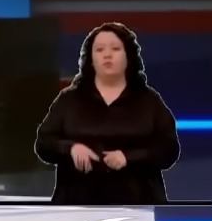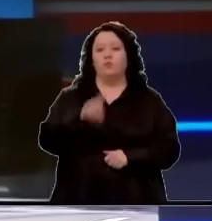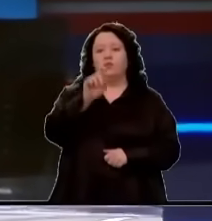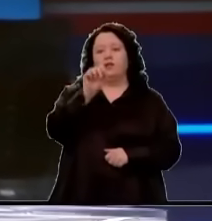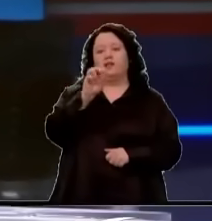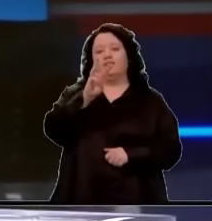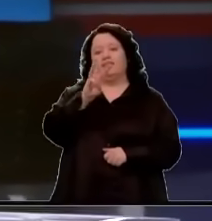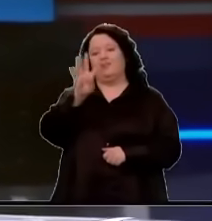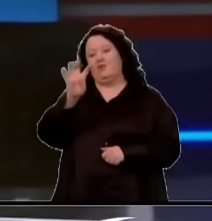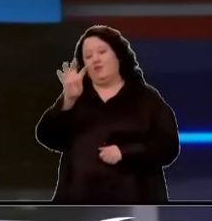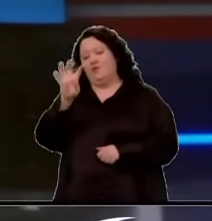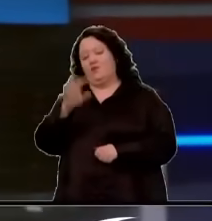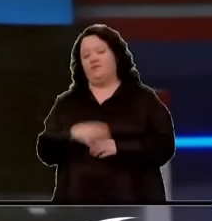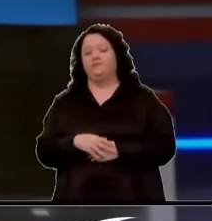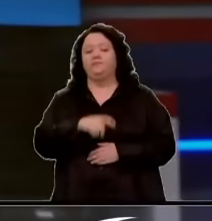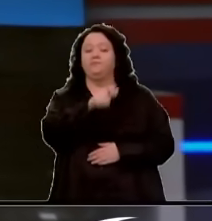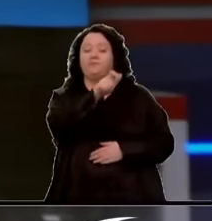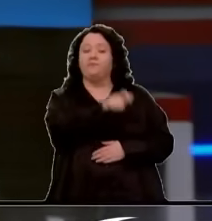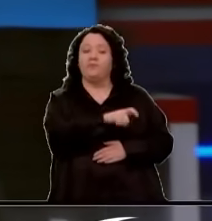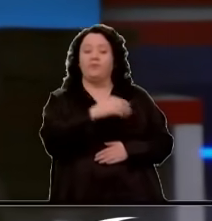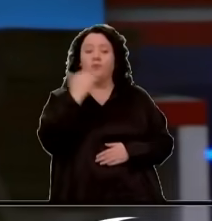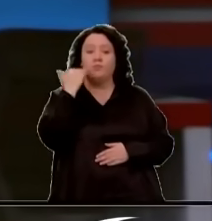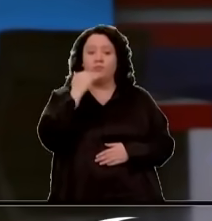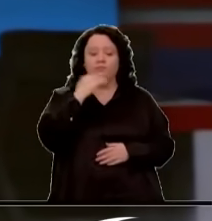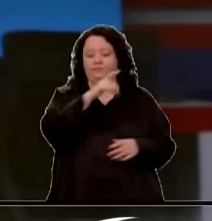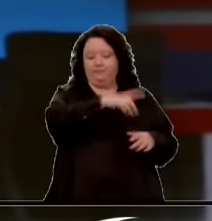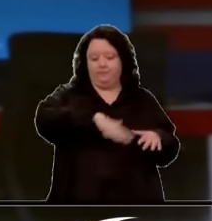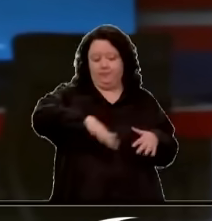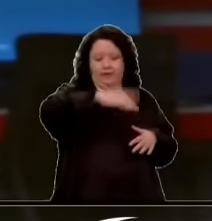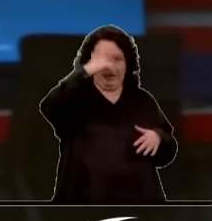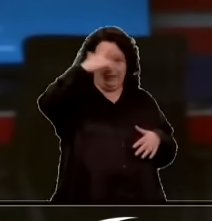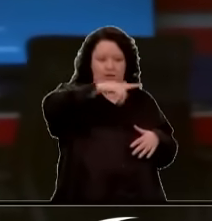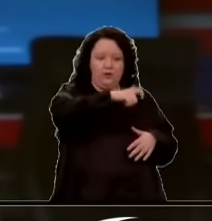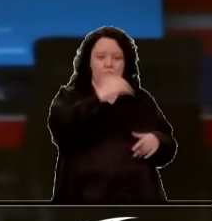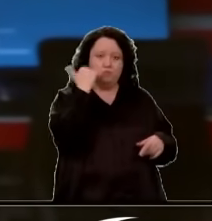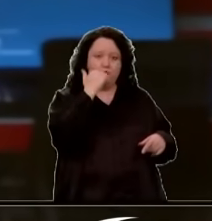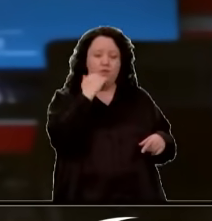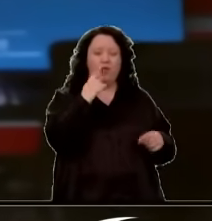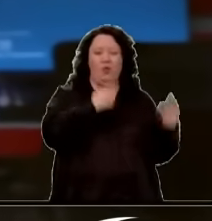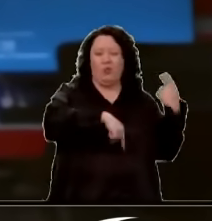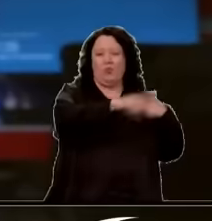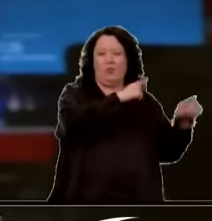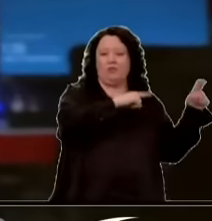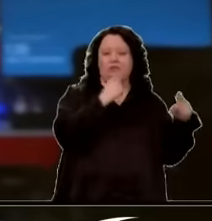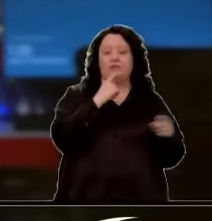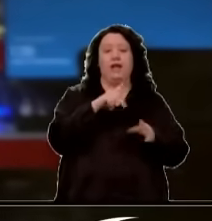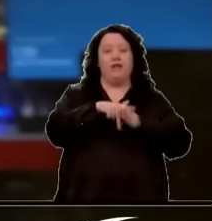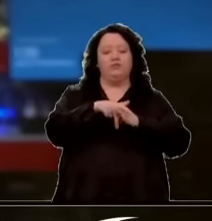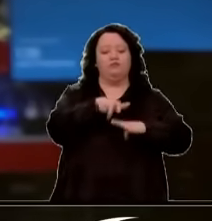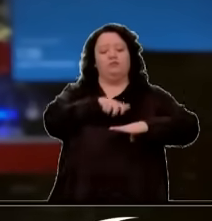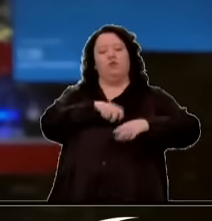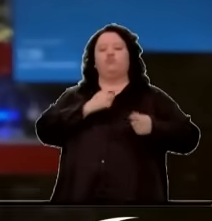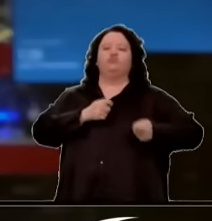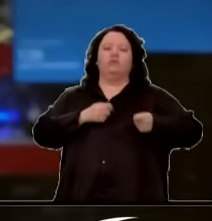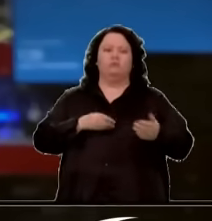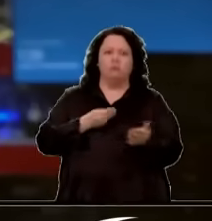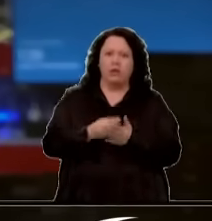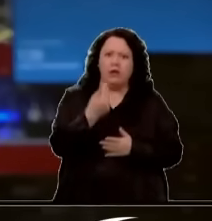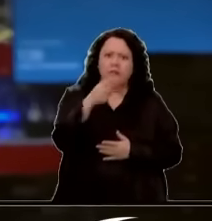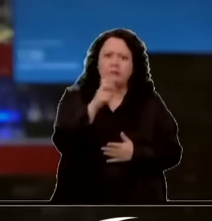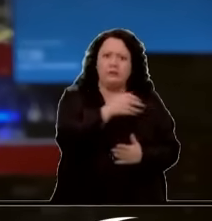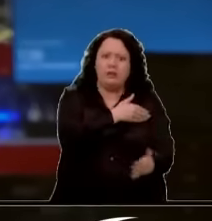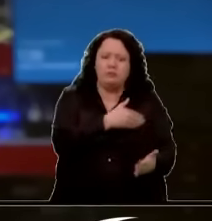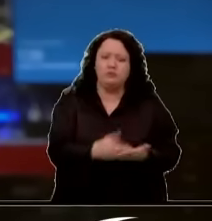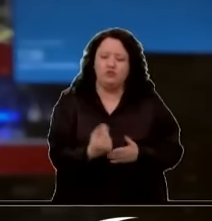1:39 en Cartagena, una turista denuncia que le cobraron 17 millones de pesos por un paseo en coche. Hace pocos minutos habló de